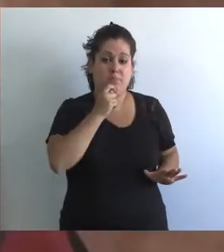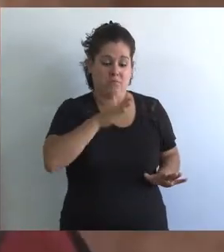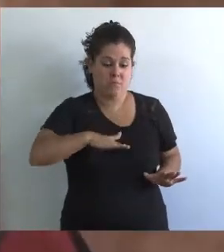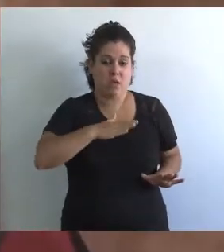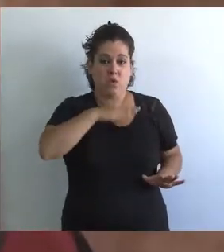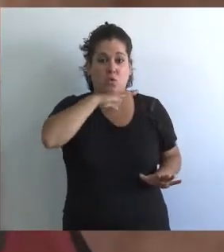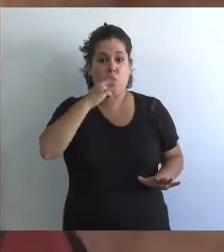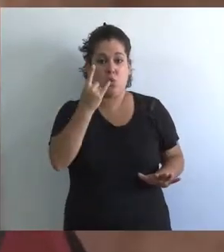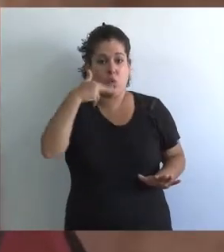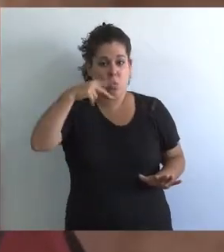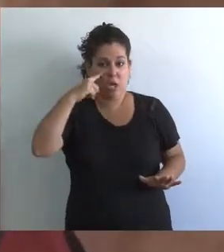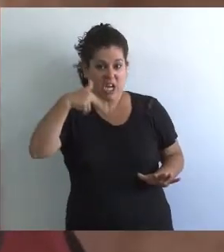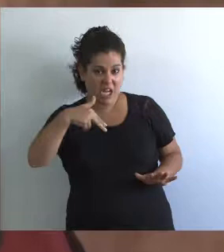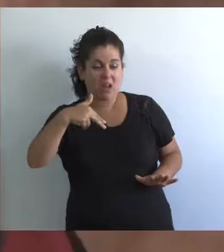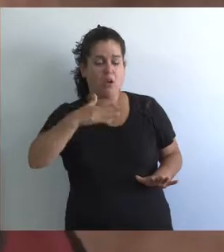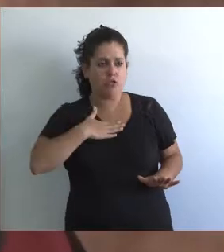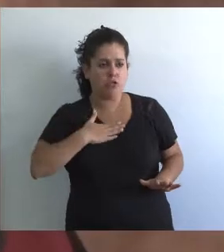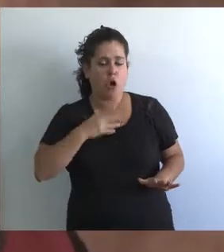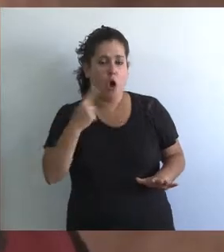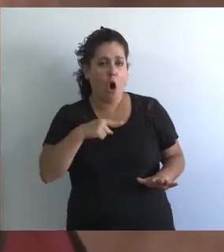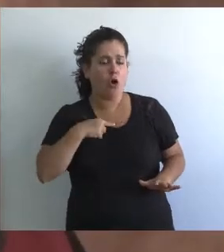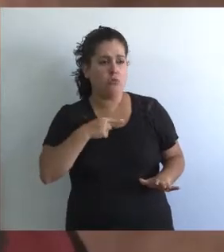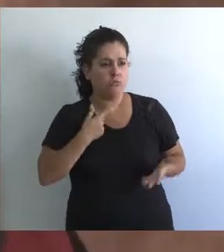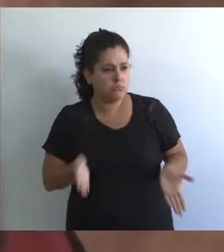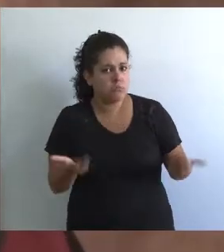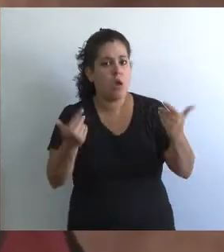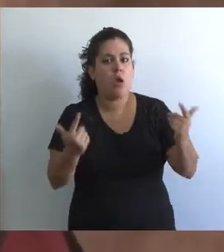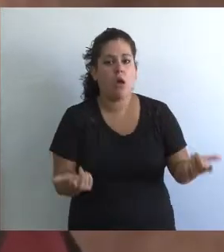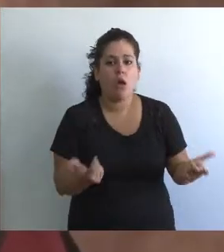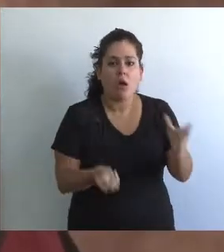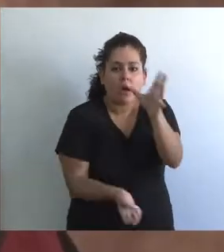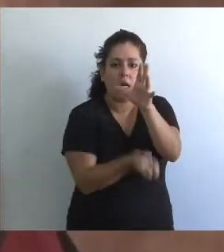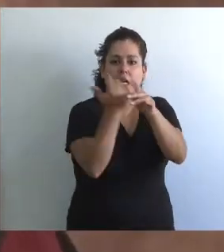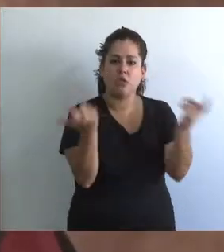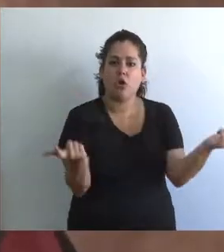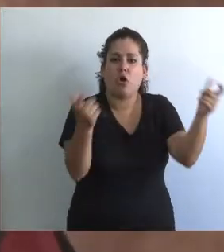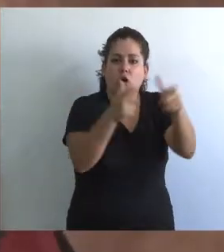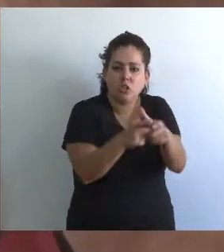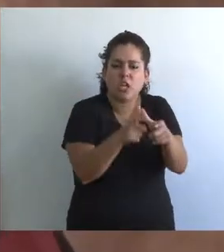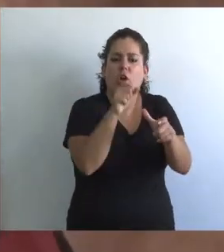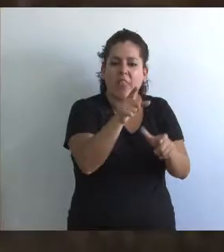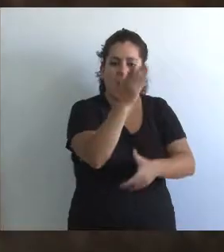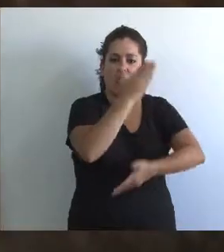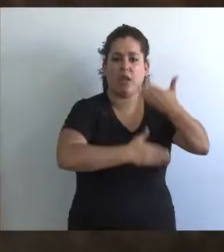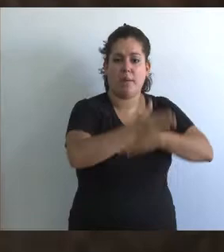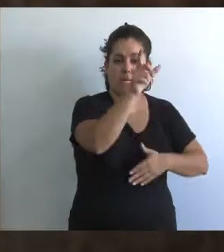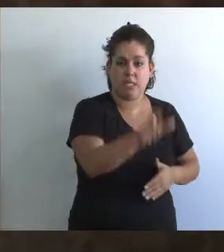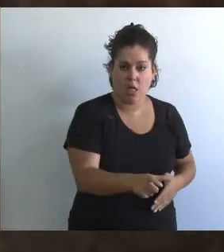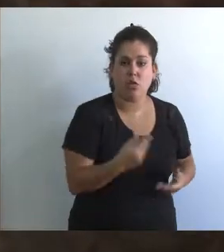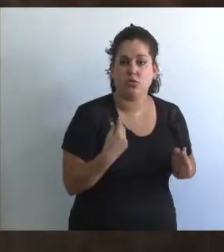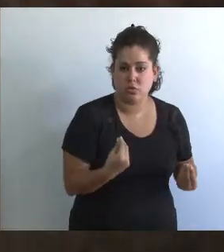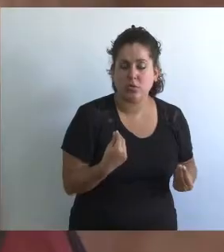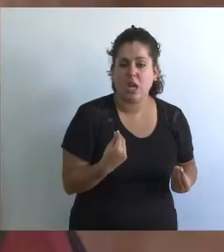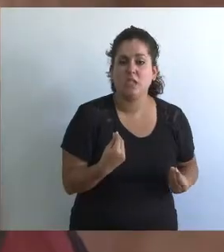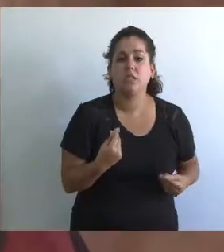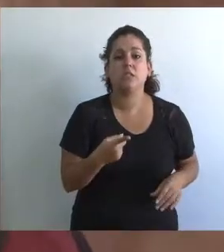Nosotros en Junín, siendo concejal, promoví la creación del Consejo Municipal del Discapacitado. ¿Qué significa el